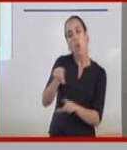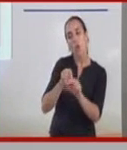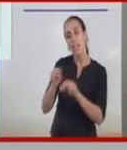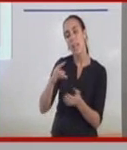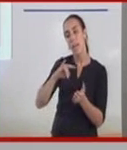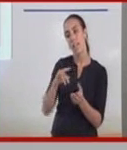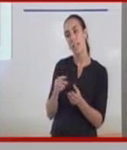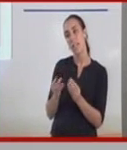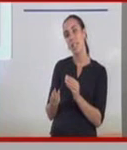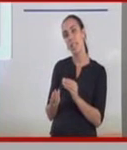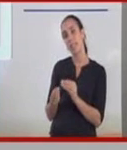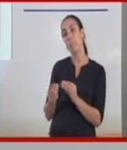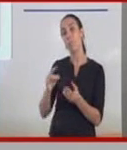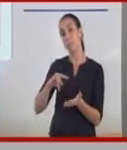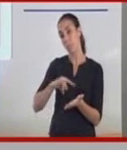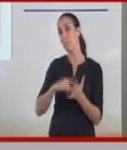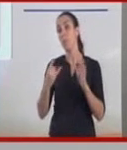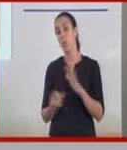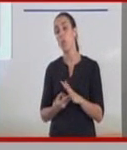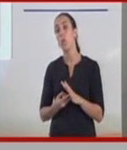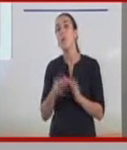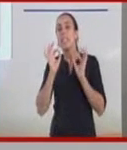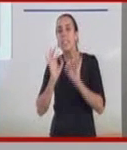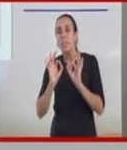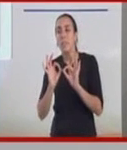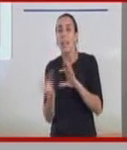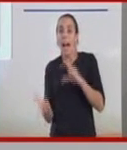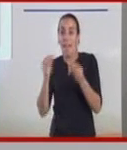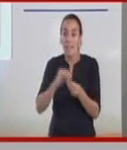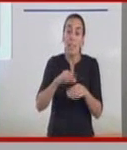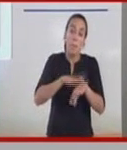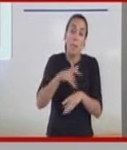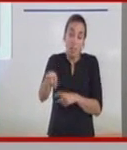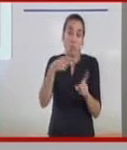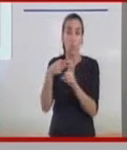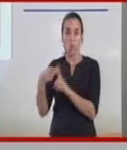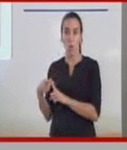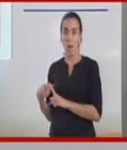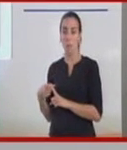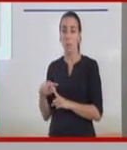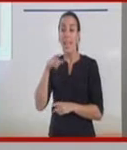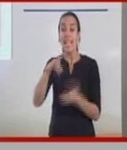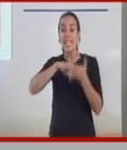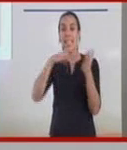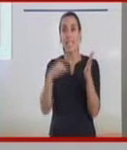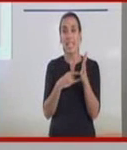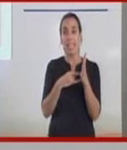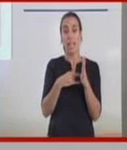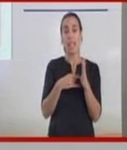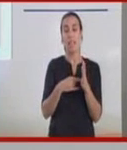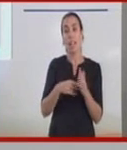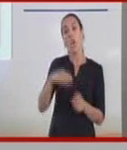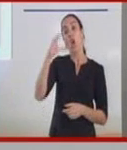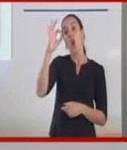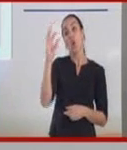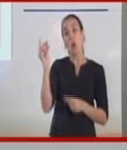forma adecuada para extraer de forma adecuada, como digo, esas necesidades y preferencias de los usuarios. Esta técnica del taller de codiseño